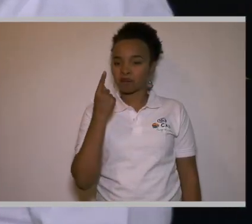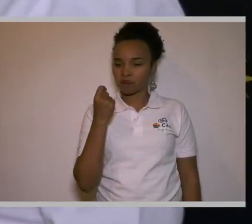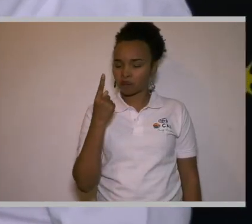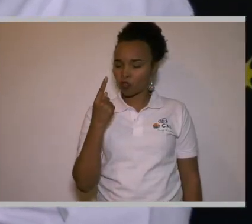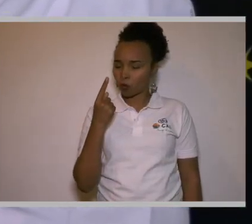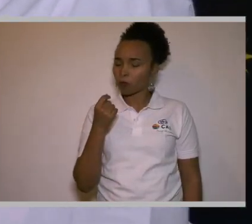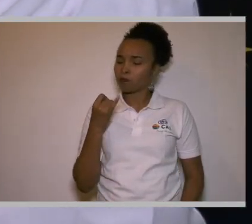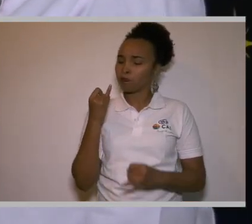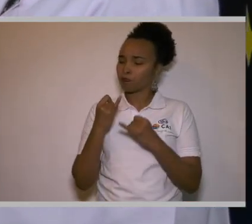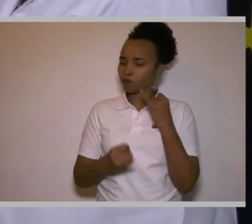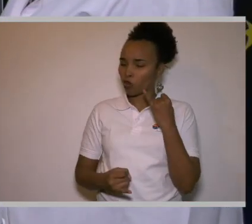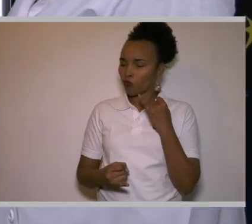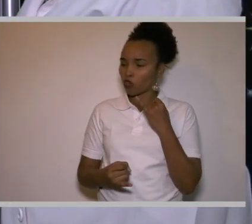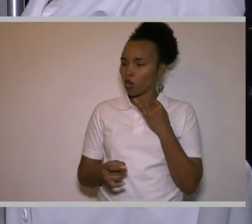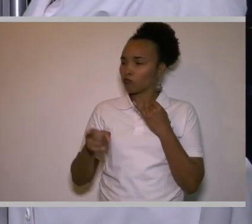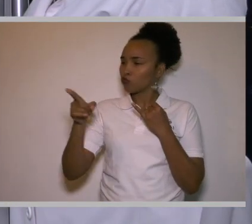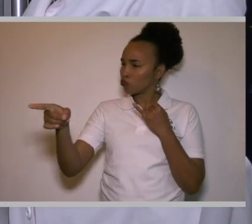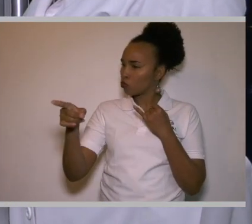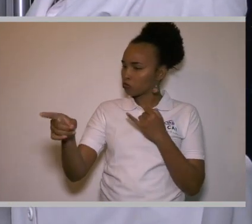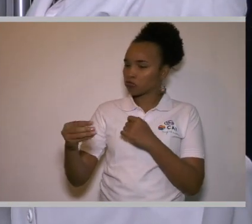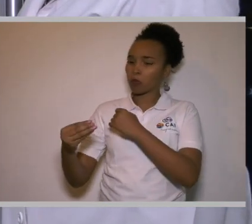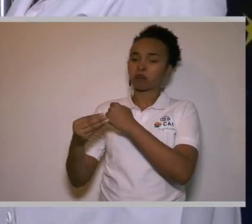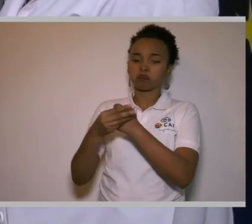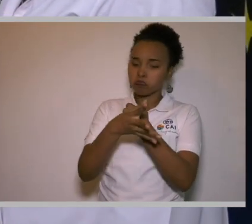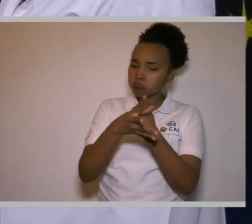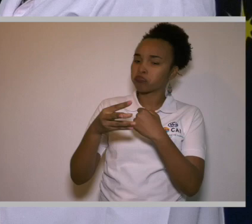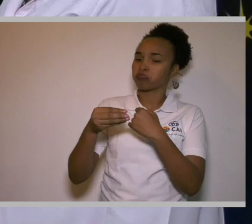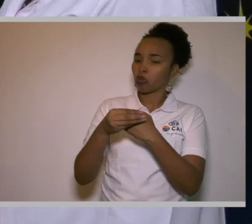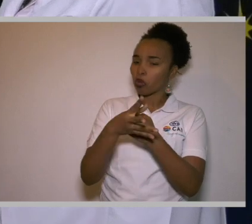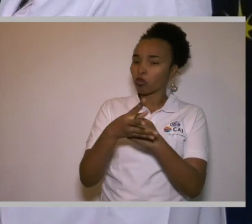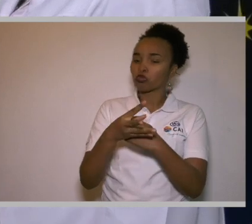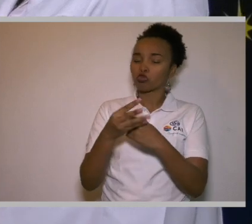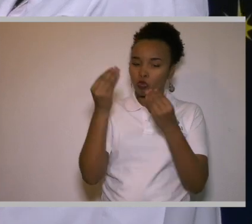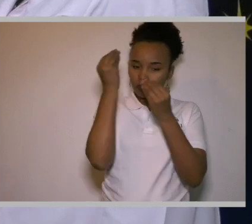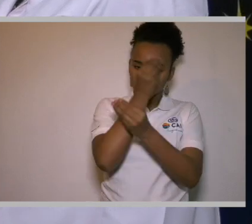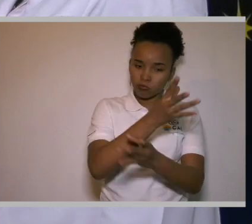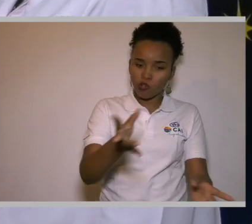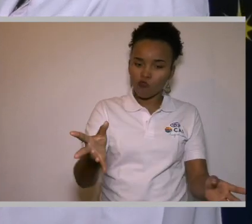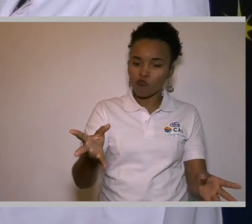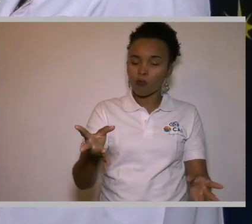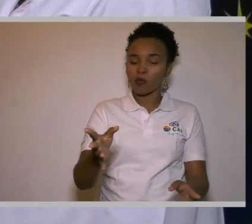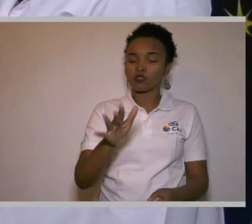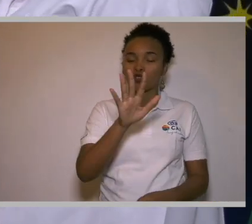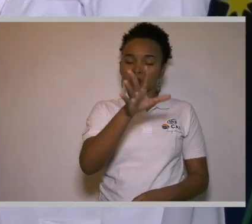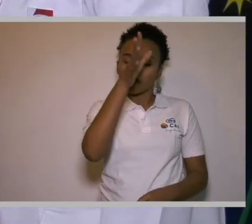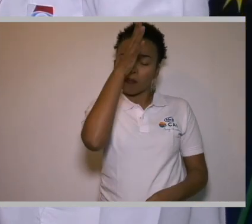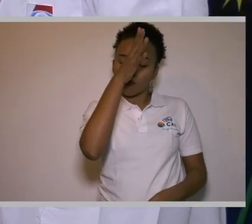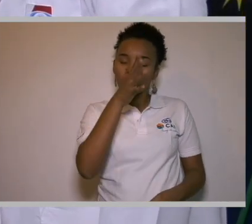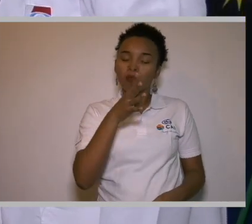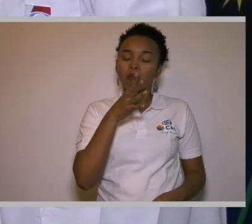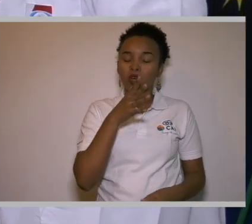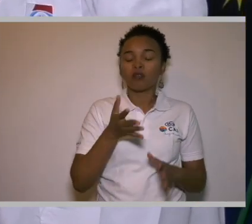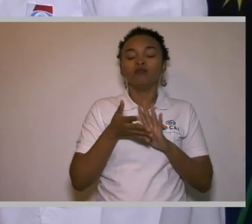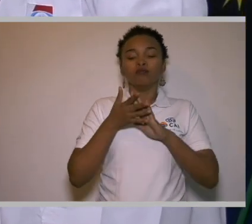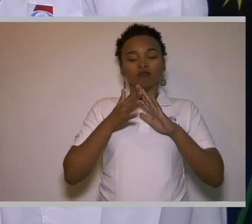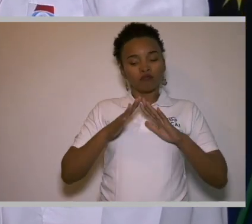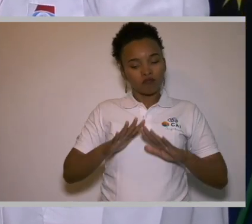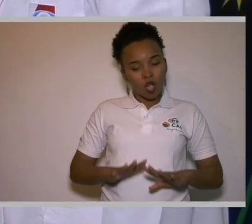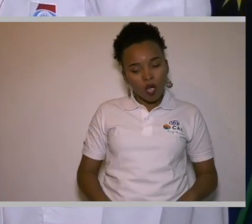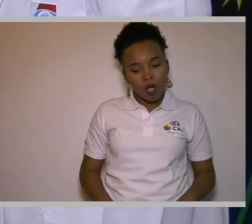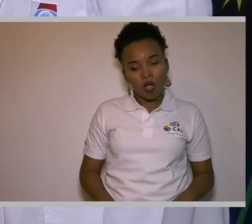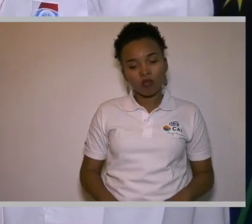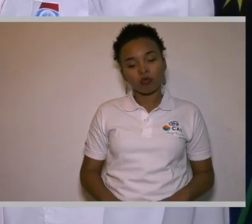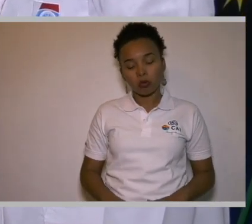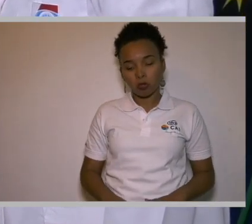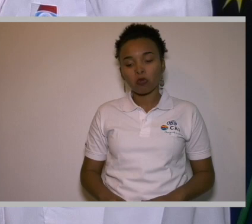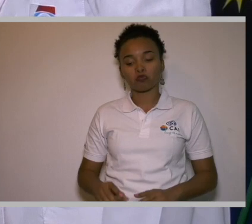Doctora, finalmente, recomendaciones a los padres, consejos para que estén tranquilos sobre la